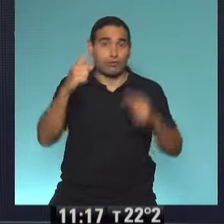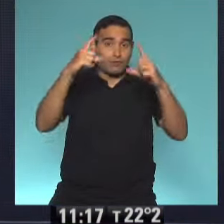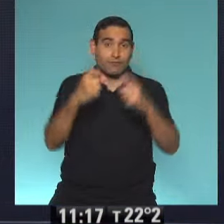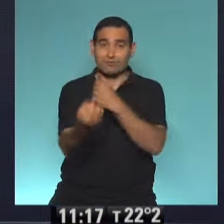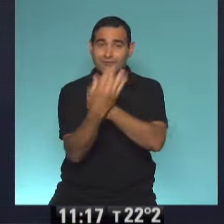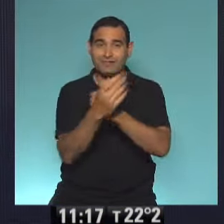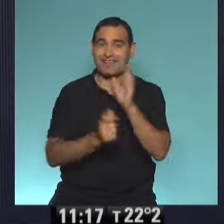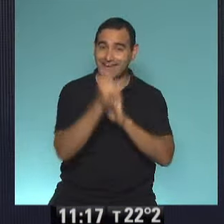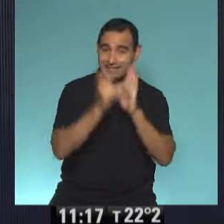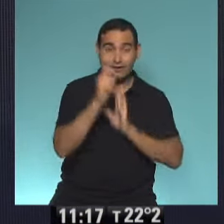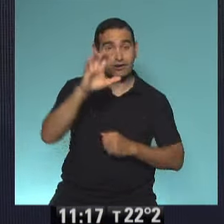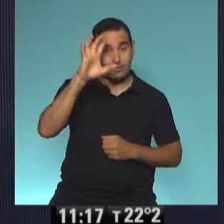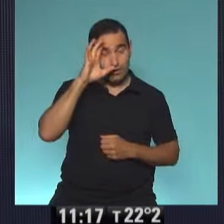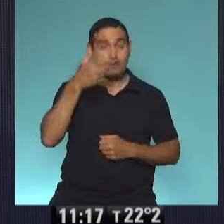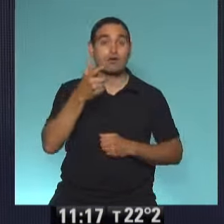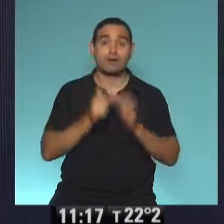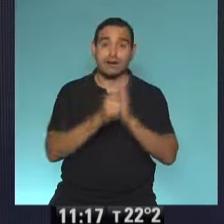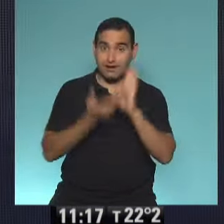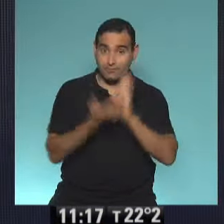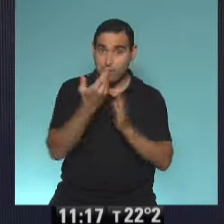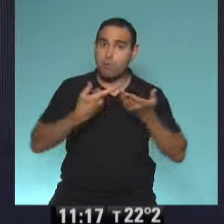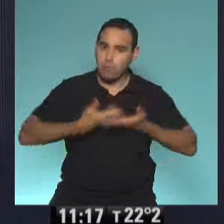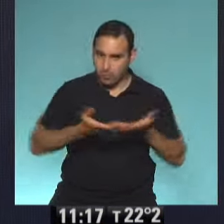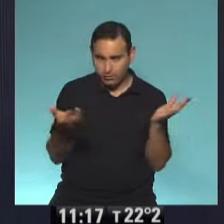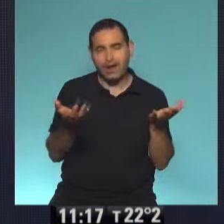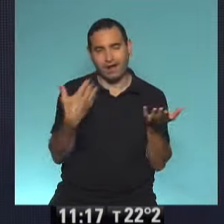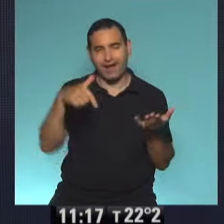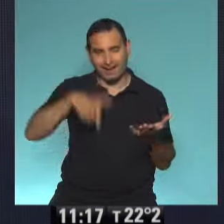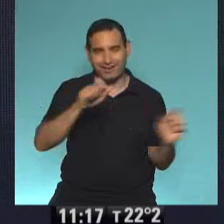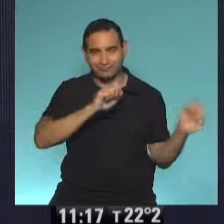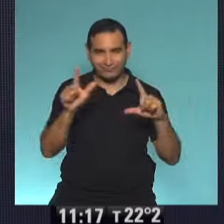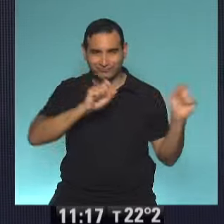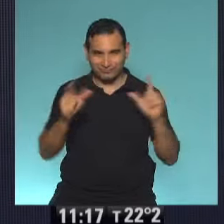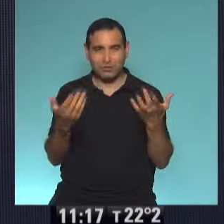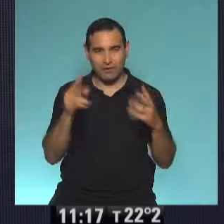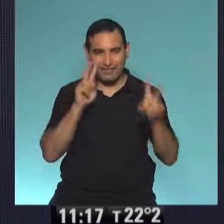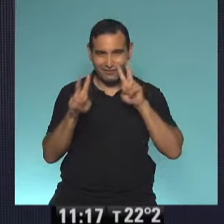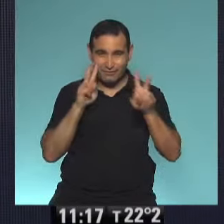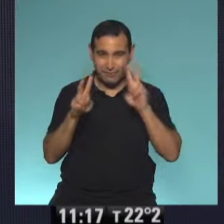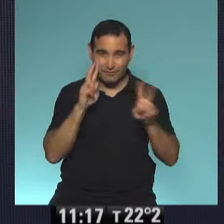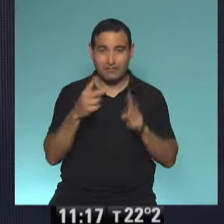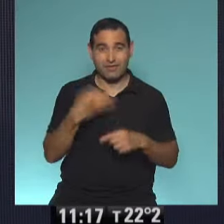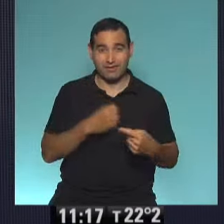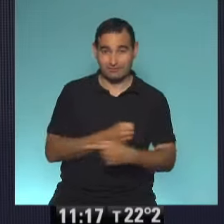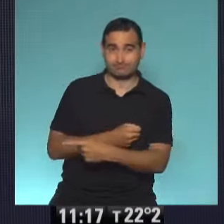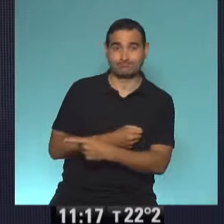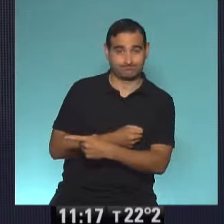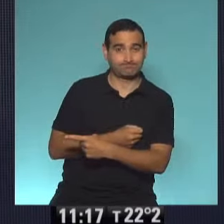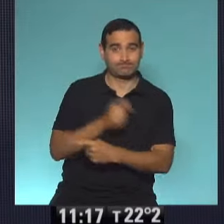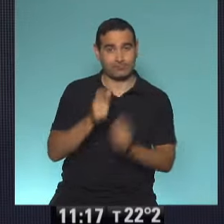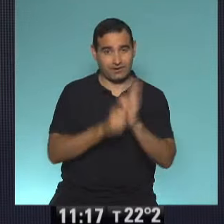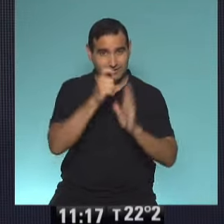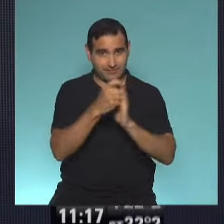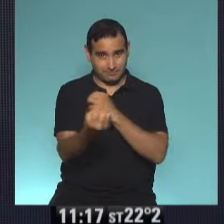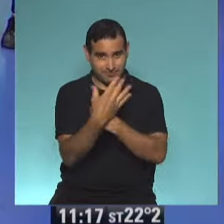de Instagram. Recuerden que sus historias, si están públicas, las podemos ver aquí en la pantalla de TV Pública, siempre que nos etiqueten aquí a las redes que aparecen